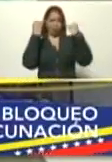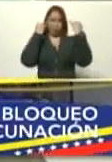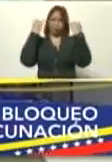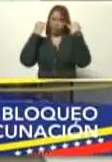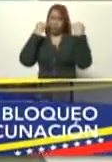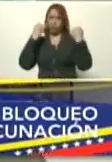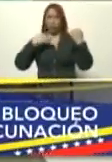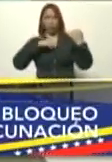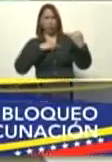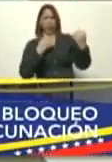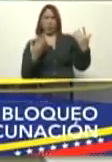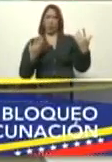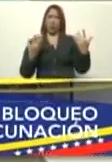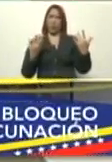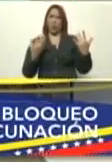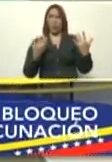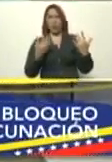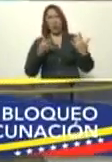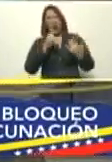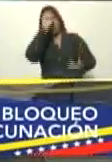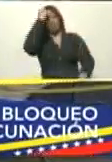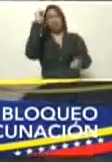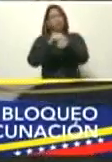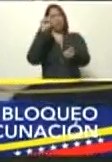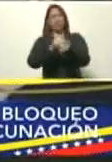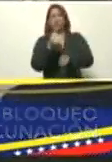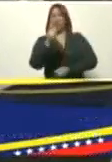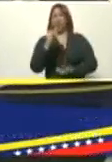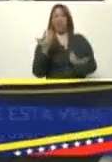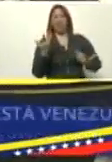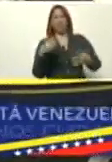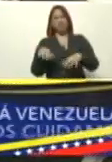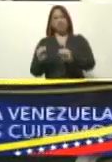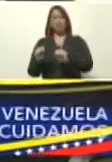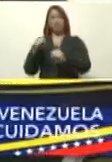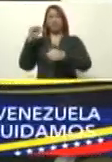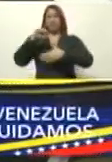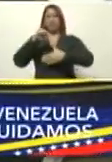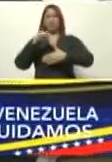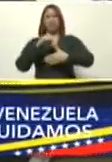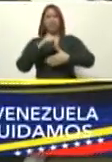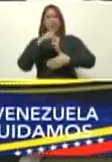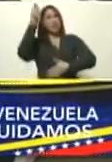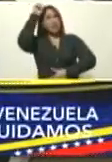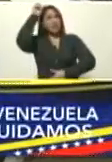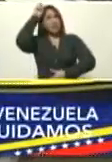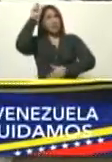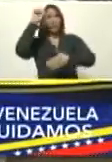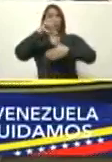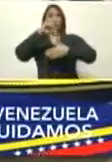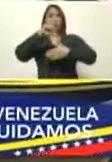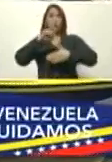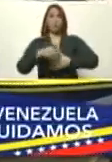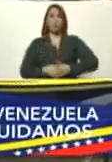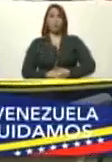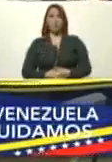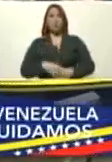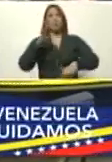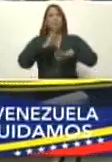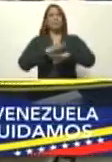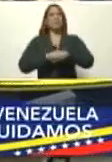Nosotros somos los bárbaros de sus colonias del sur, de las Indias del Sur. ¿Por